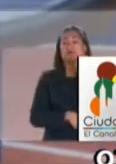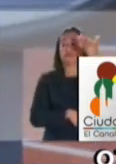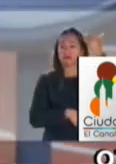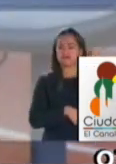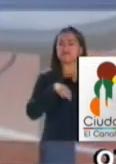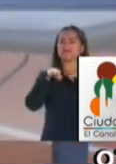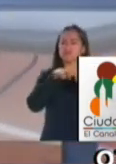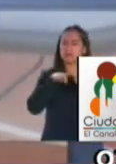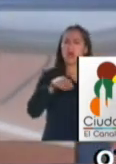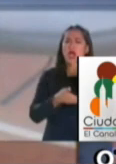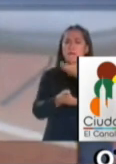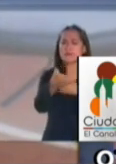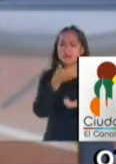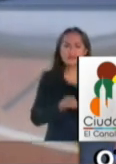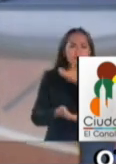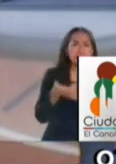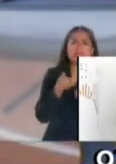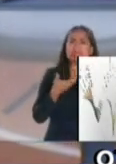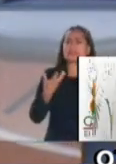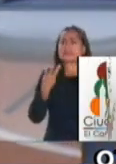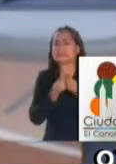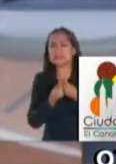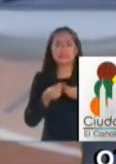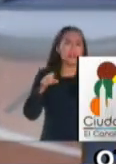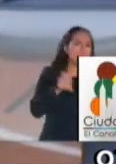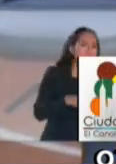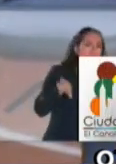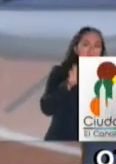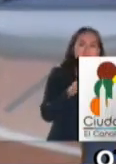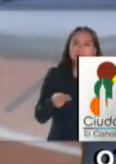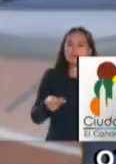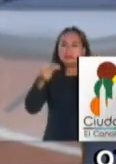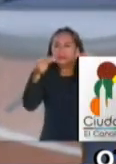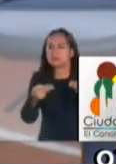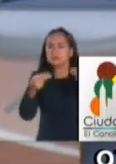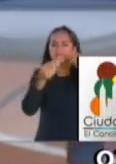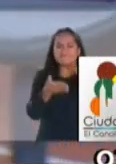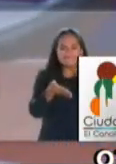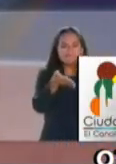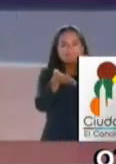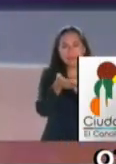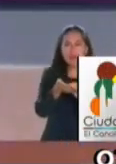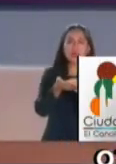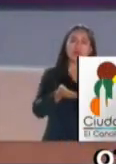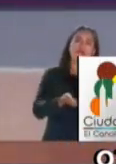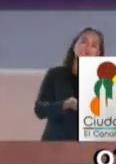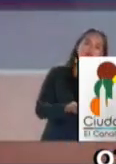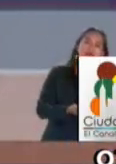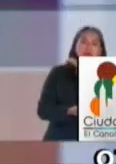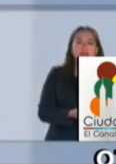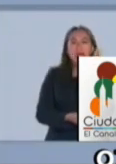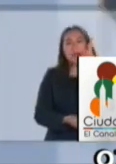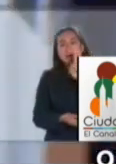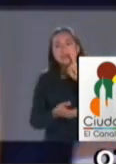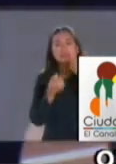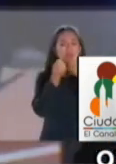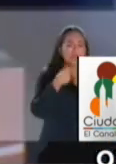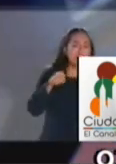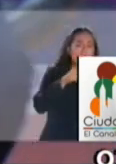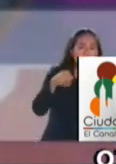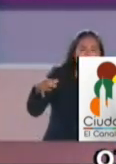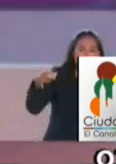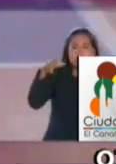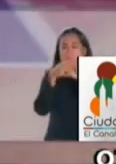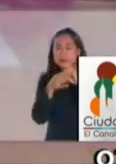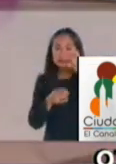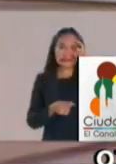informando, analizando, pero no emocionando. Para colmo, uno de sus